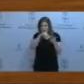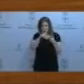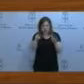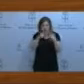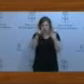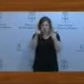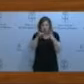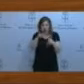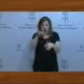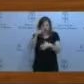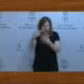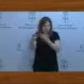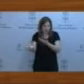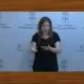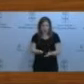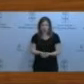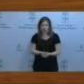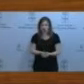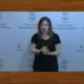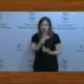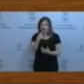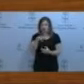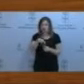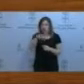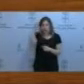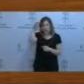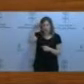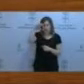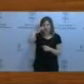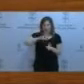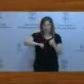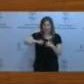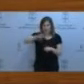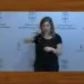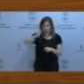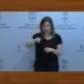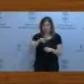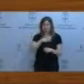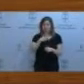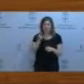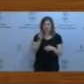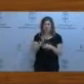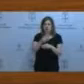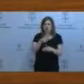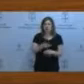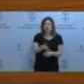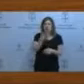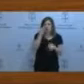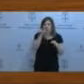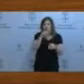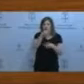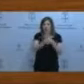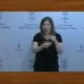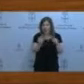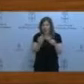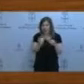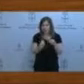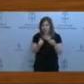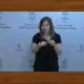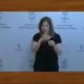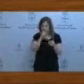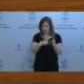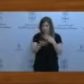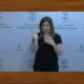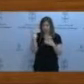Arriondas. Se colocó una lámpara de quirófano también, se quiso poner como una inversión de futuro, cuando en realidad lo que hacía era cambiar lo anterior, que ya había muerto de